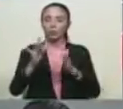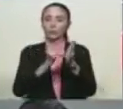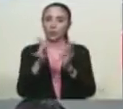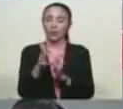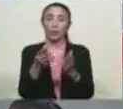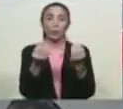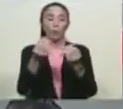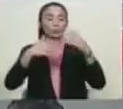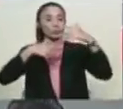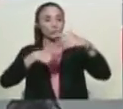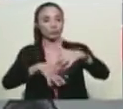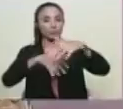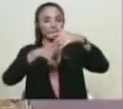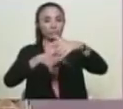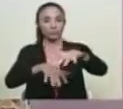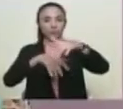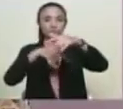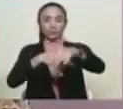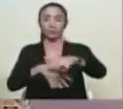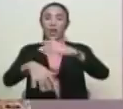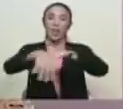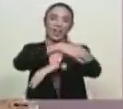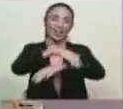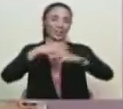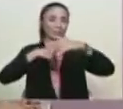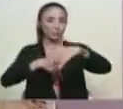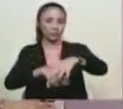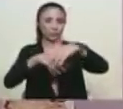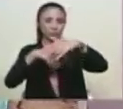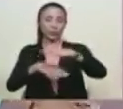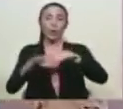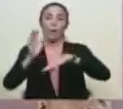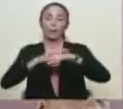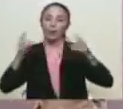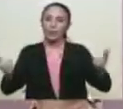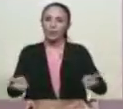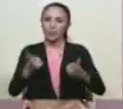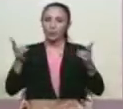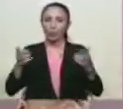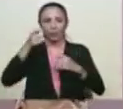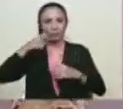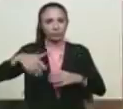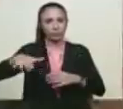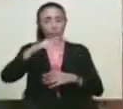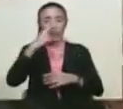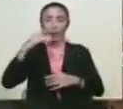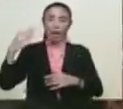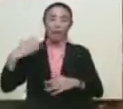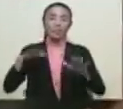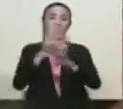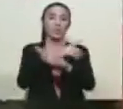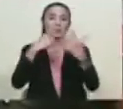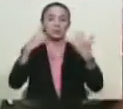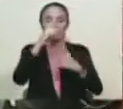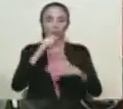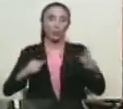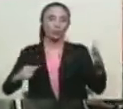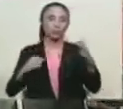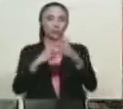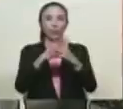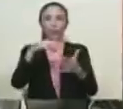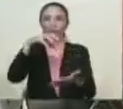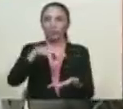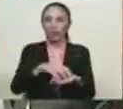grandes movilizaciones de masa con el pueblo en la calle, conmemorando la victoria del pueblo. Hace 16 años contra el golpe de